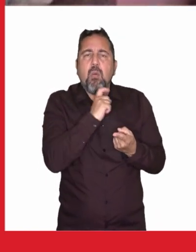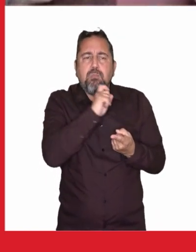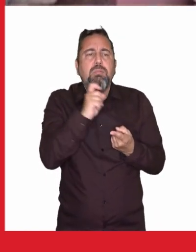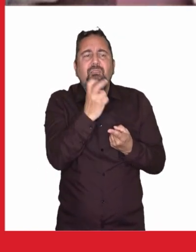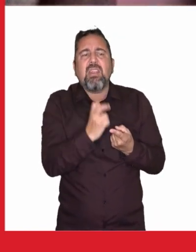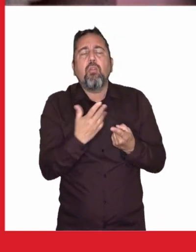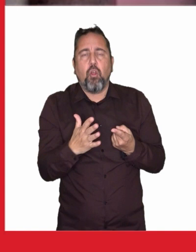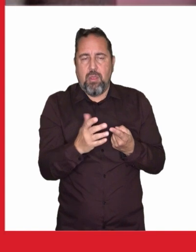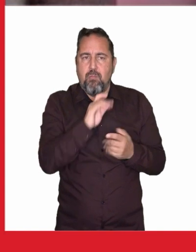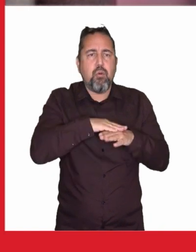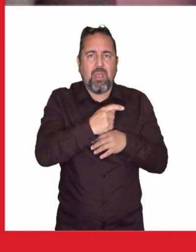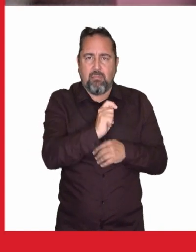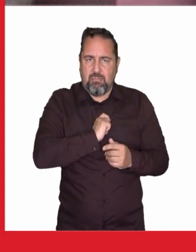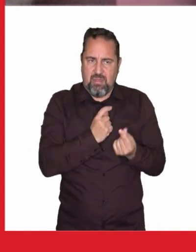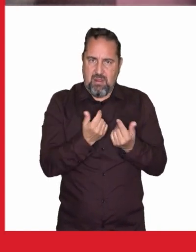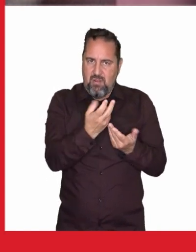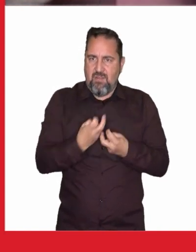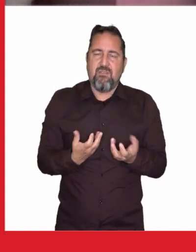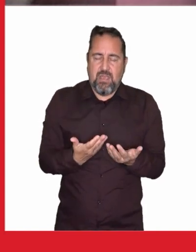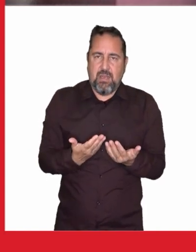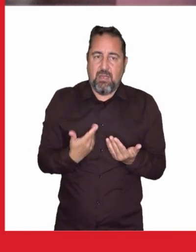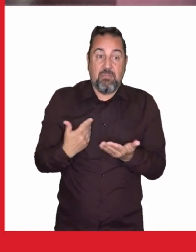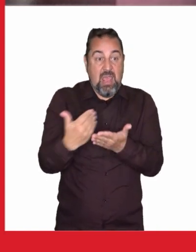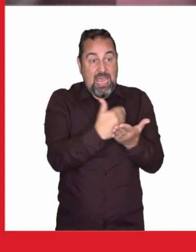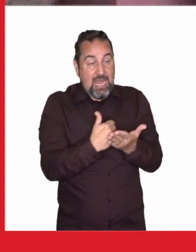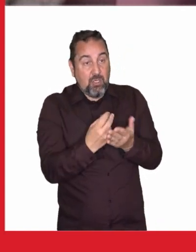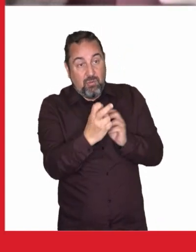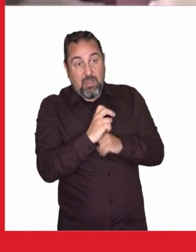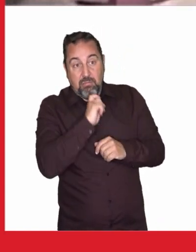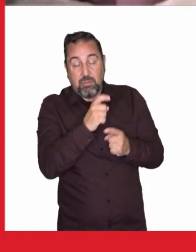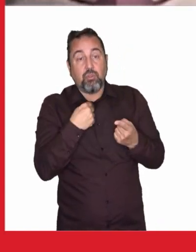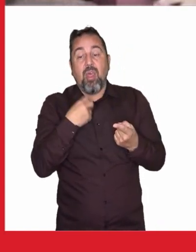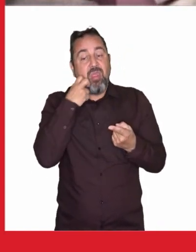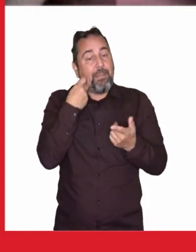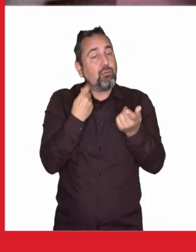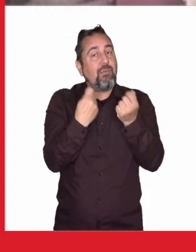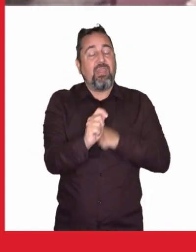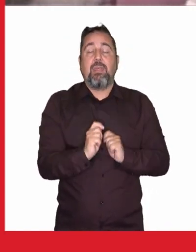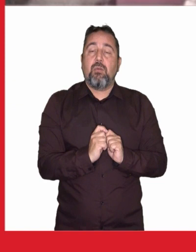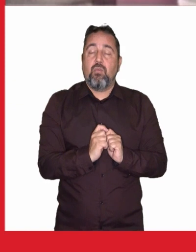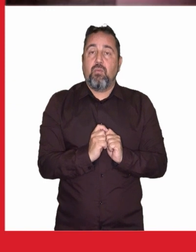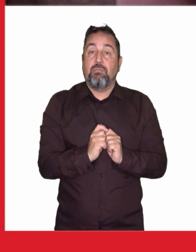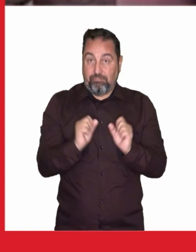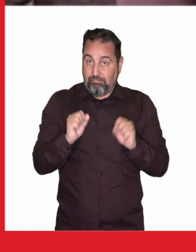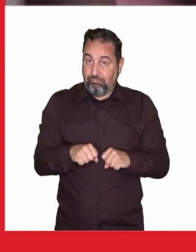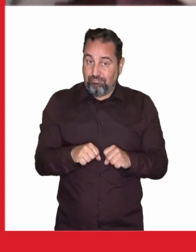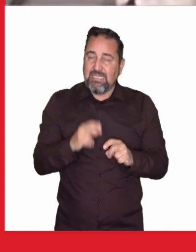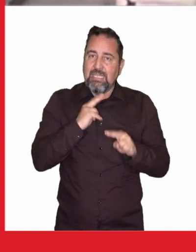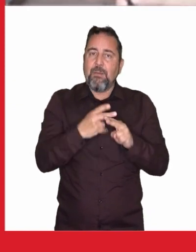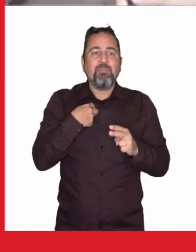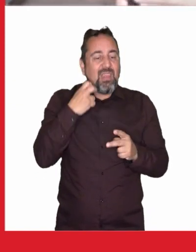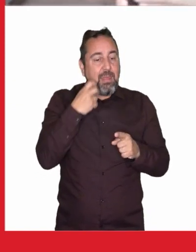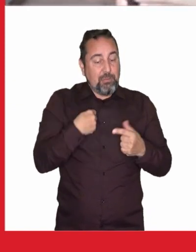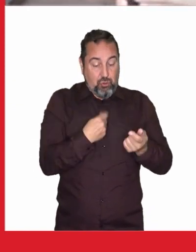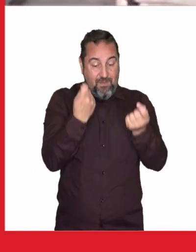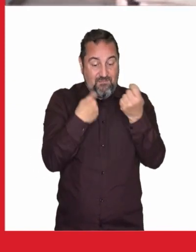ingreso nos estamos refiriendo al origen del ingreso, es decir, ¿por qué se da? Es decir, la fuente de ingreso es, he vendido